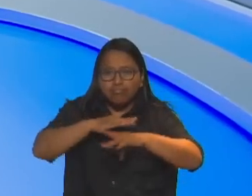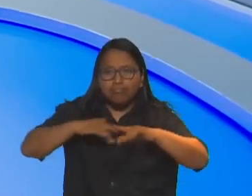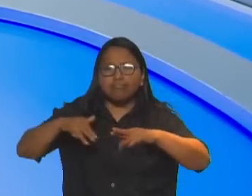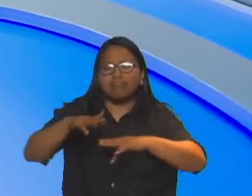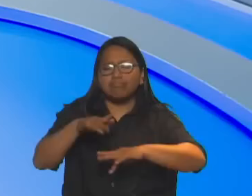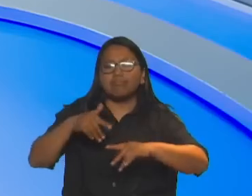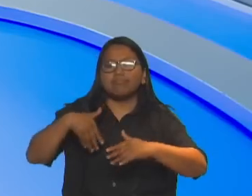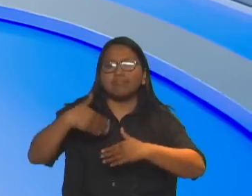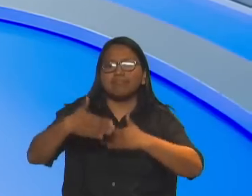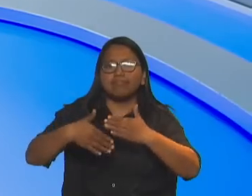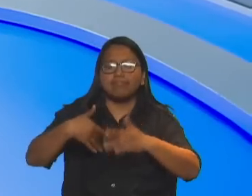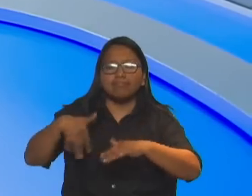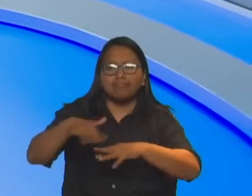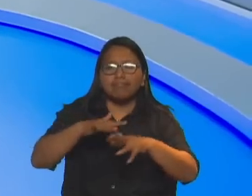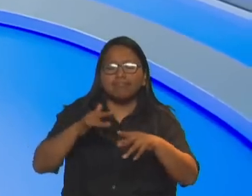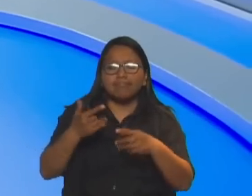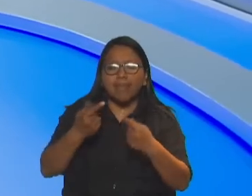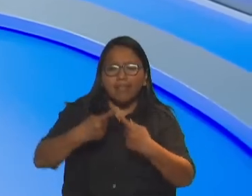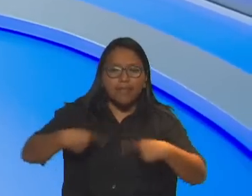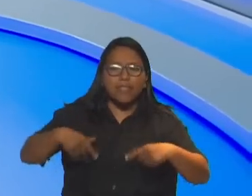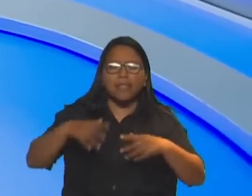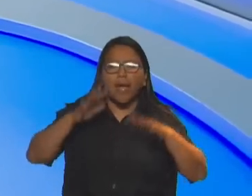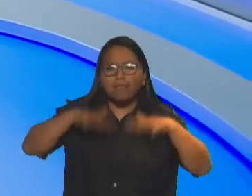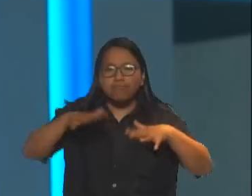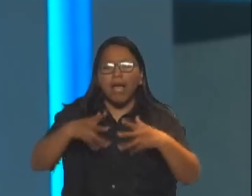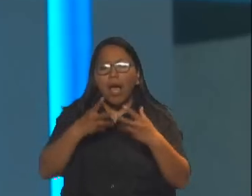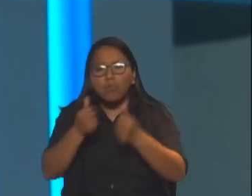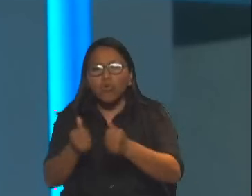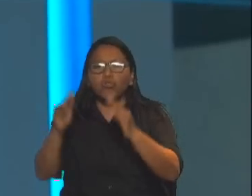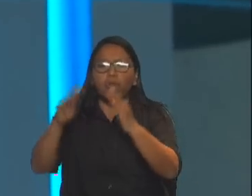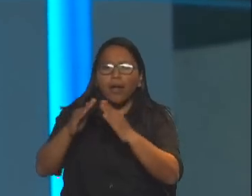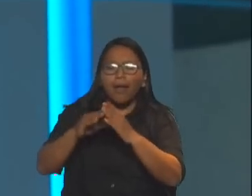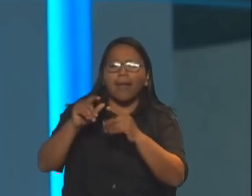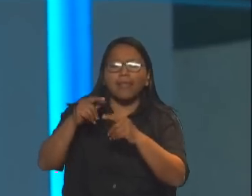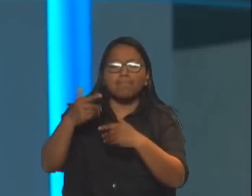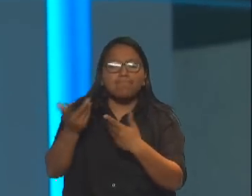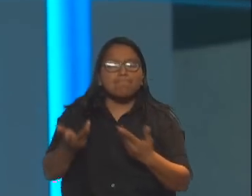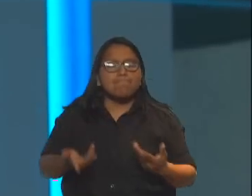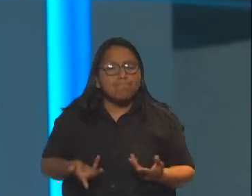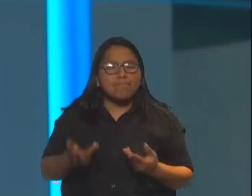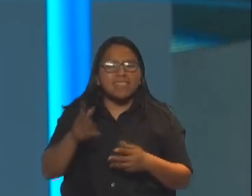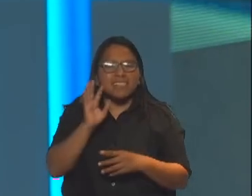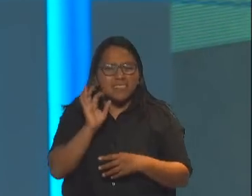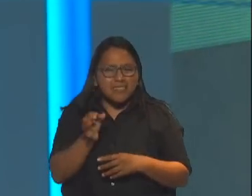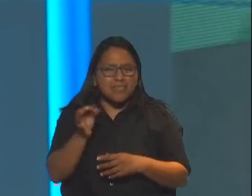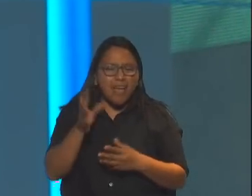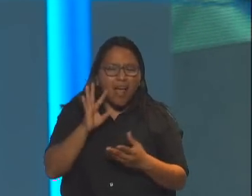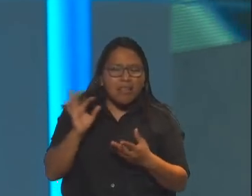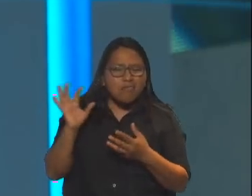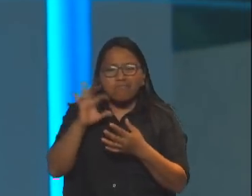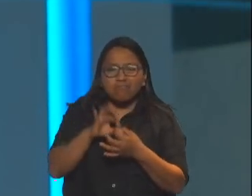en la medida en que se iban desarrollando las vigilias en la puerta del domicilio crees que hay algo de esto que también está